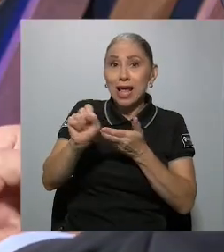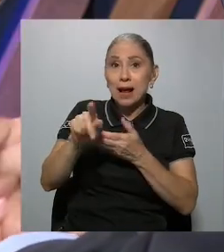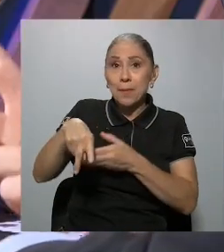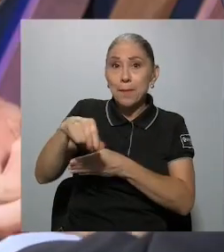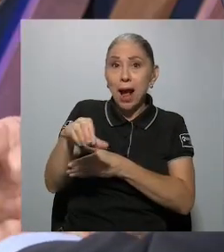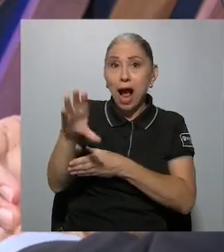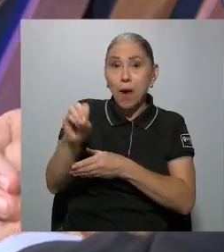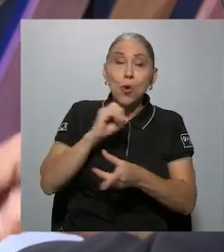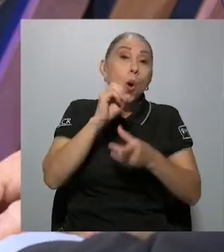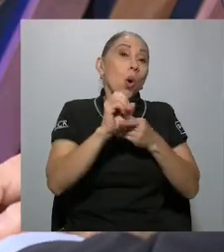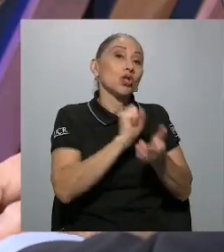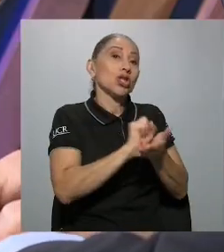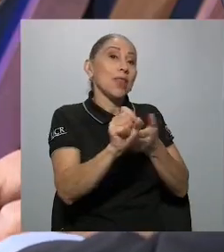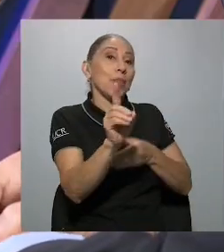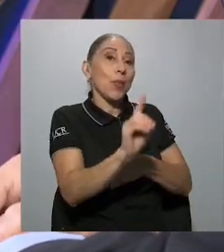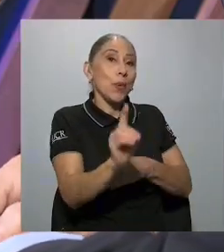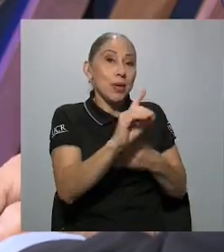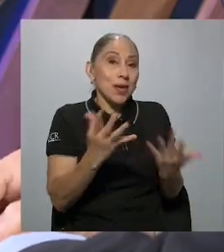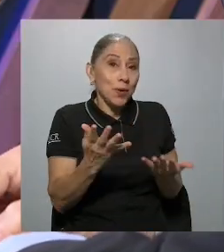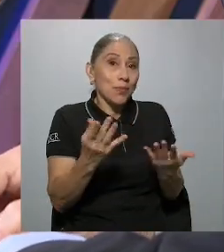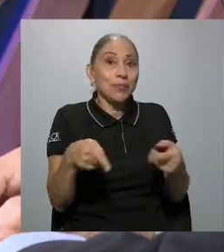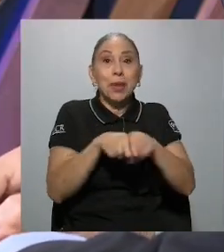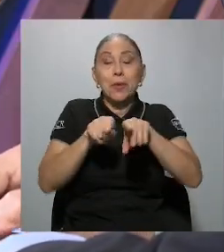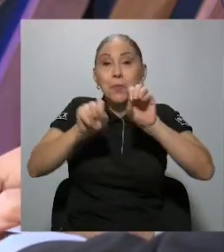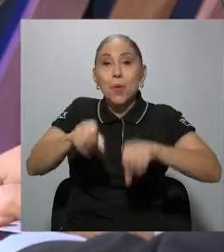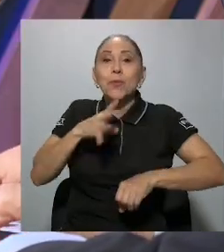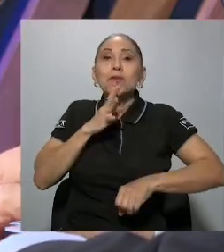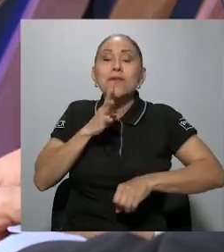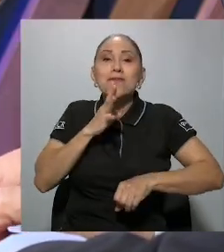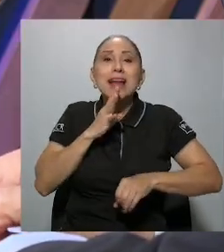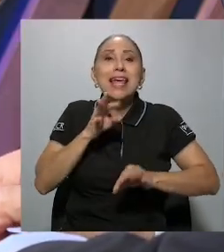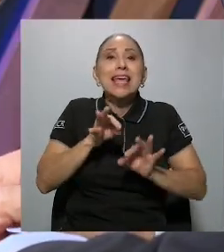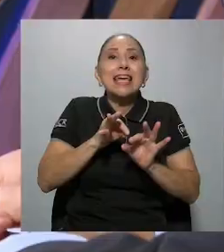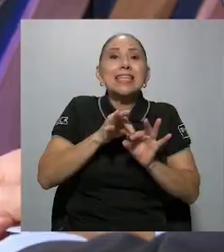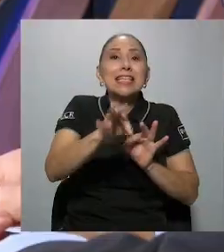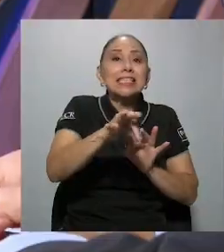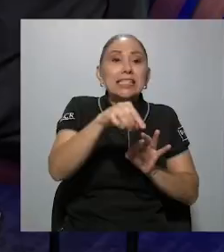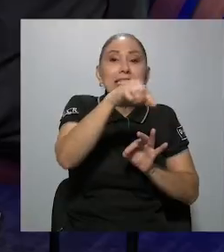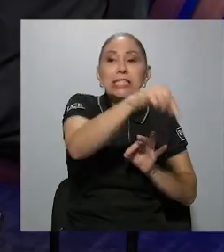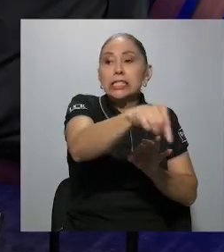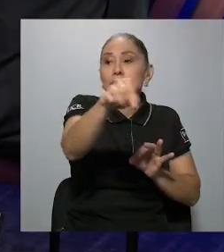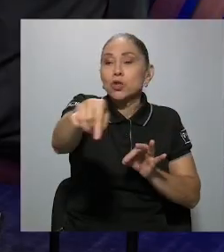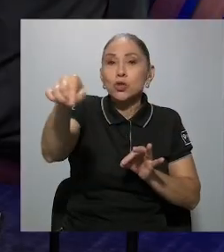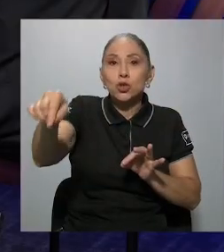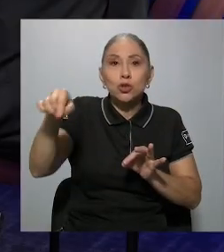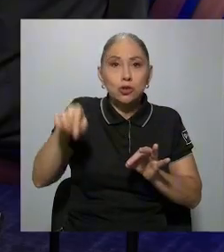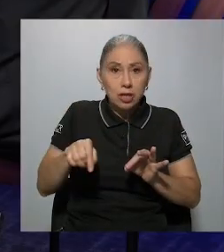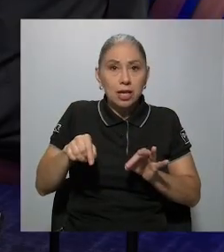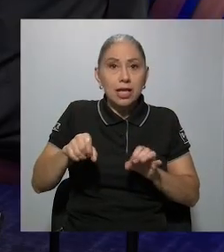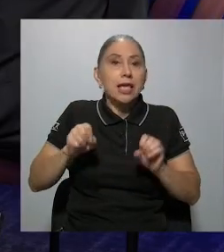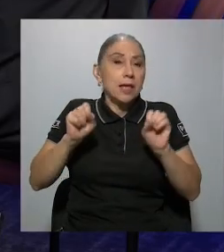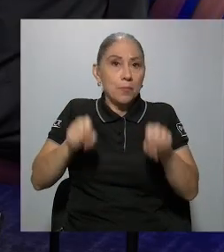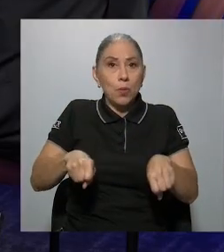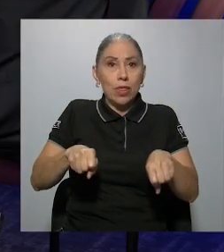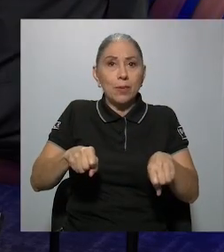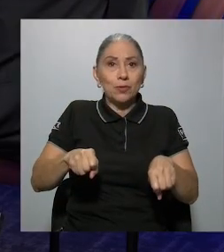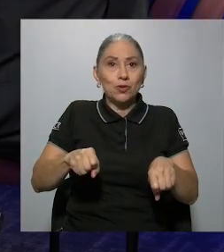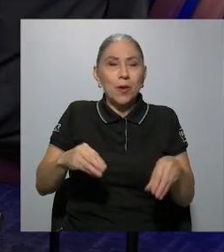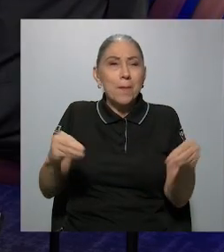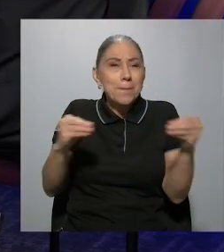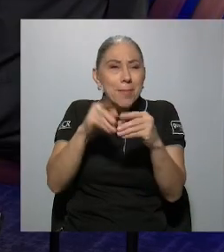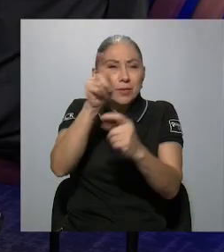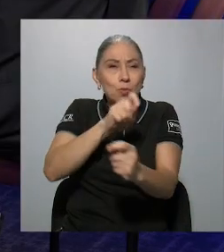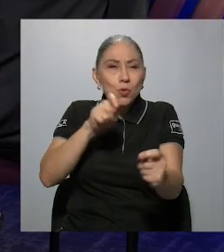San Pablo, que usted acaba de mencionar, o del Cantón de Santo Domingo, sino que podemos hablar de los distritos y podemos